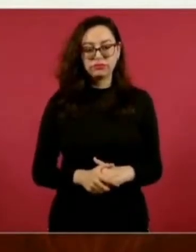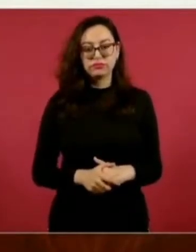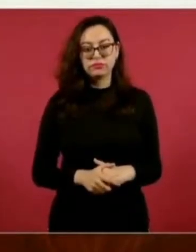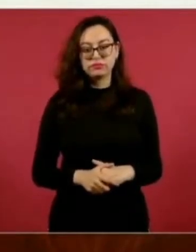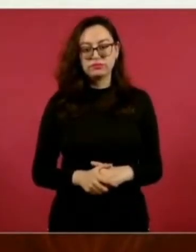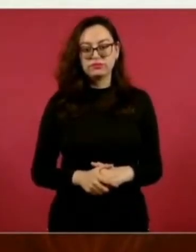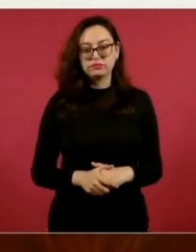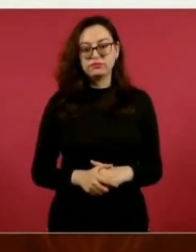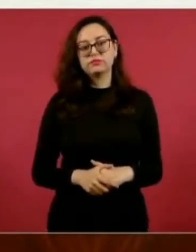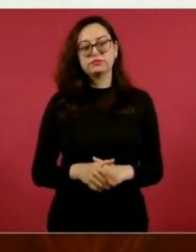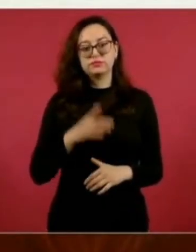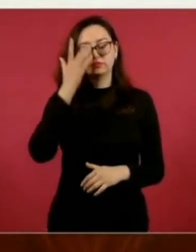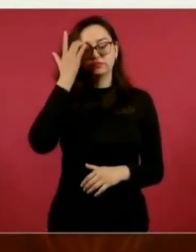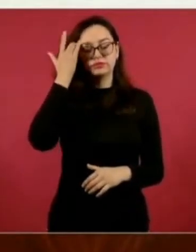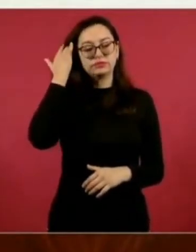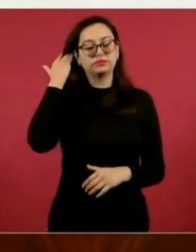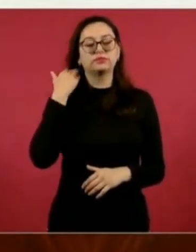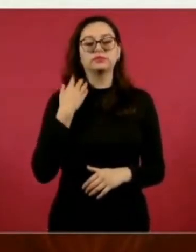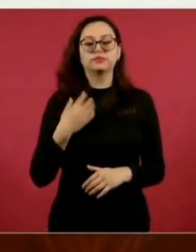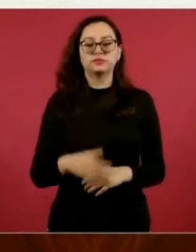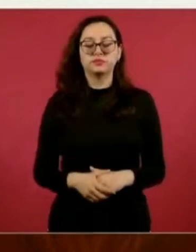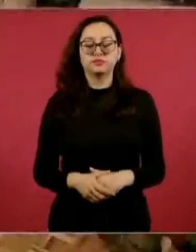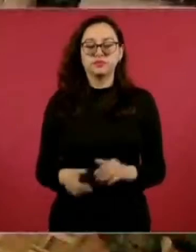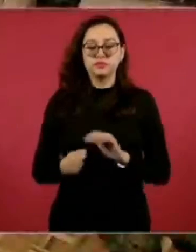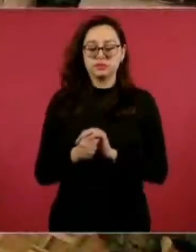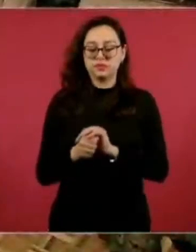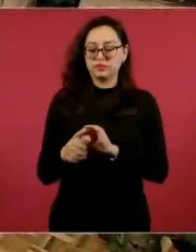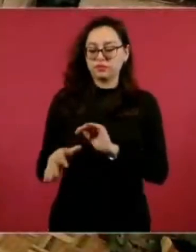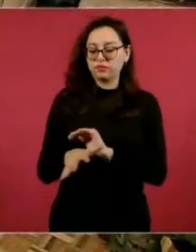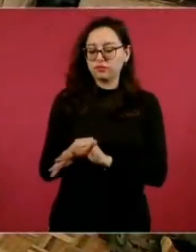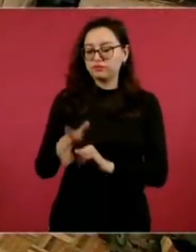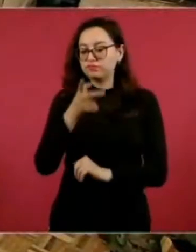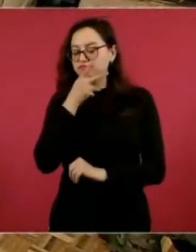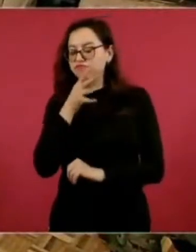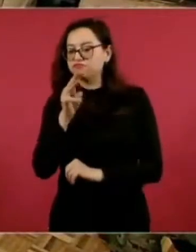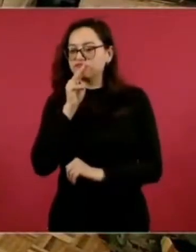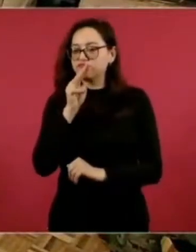padres de Ayotzinapa. Los soldados son de las comunidades